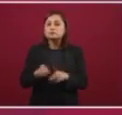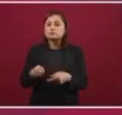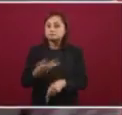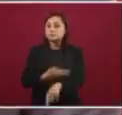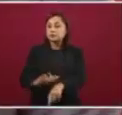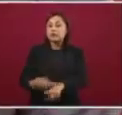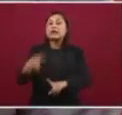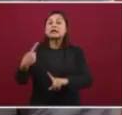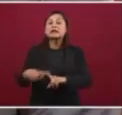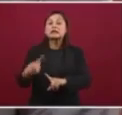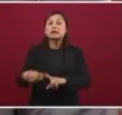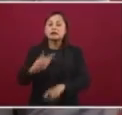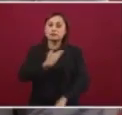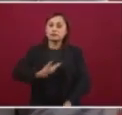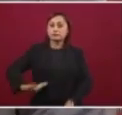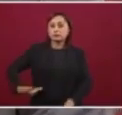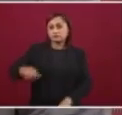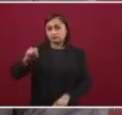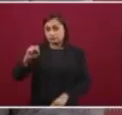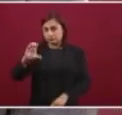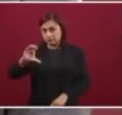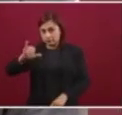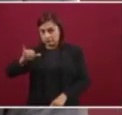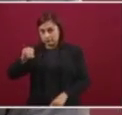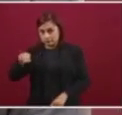de fondos que ellos habían